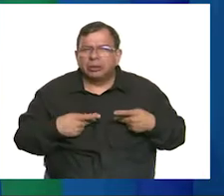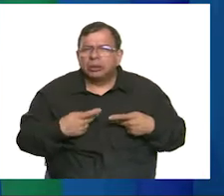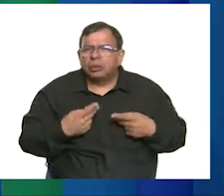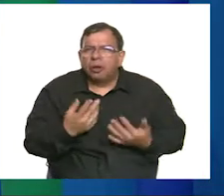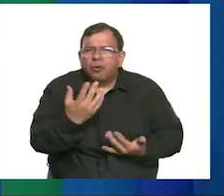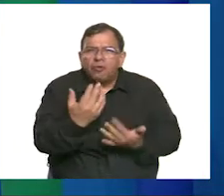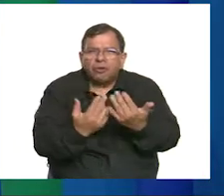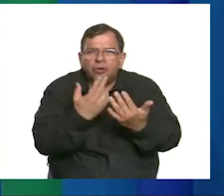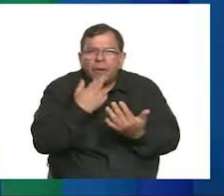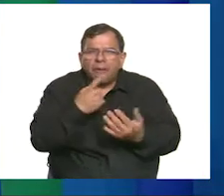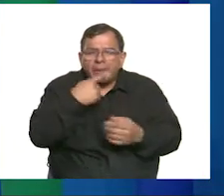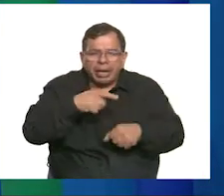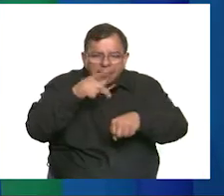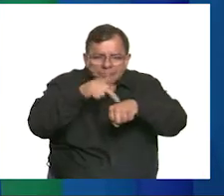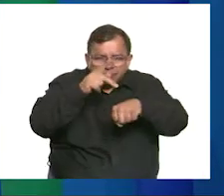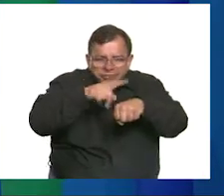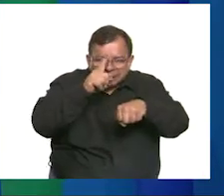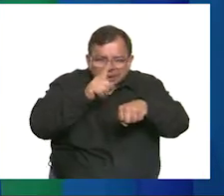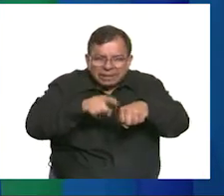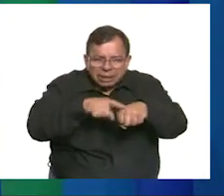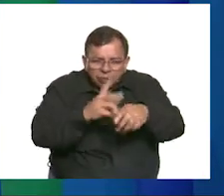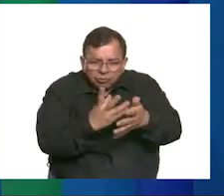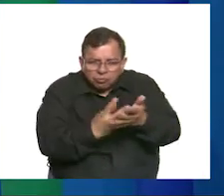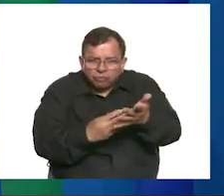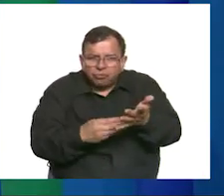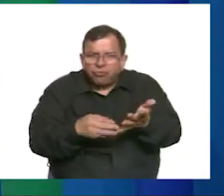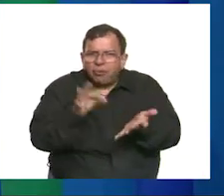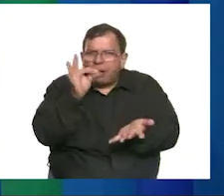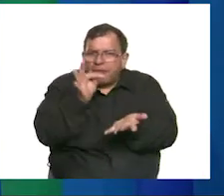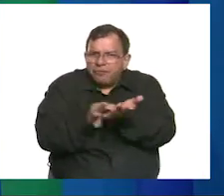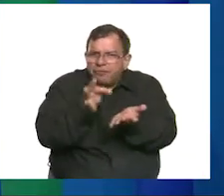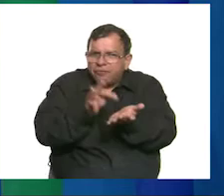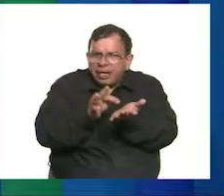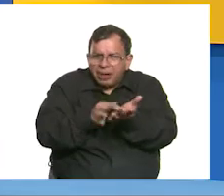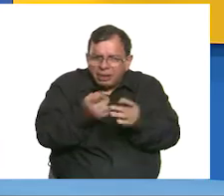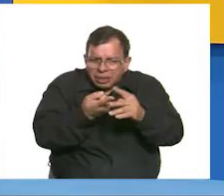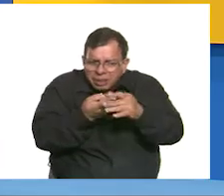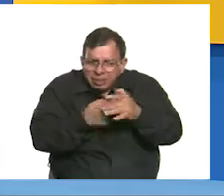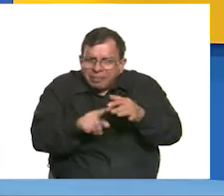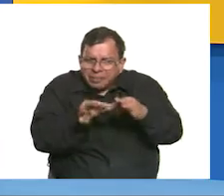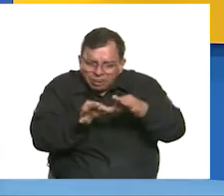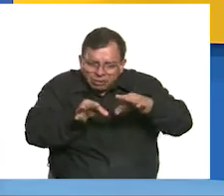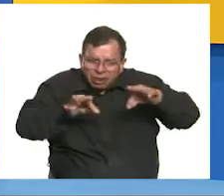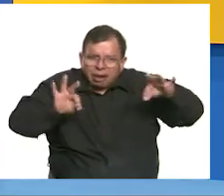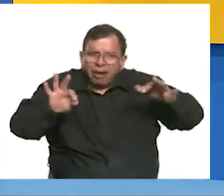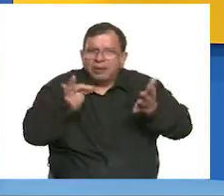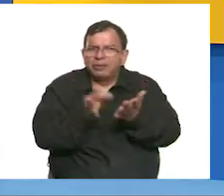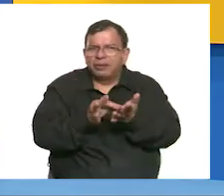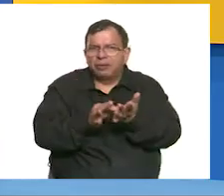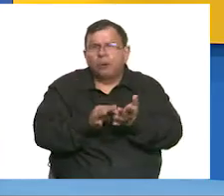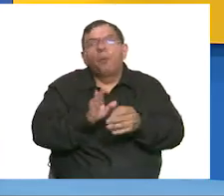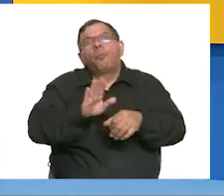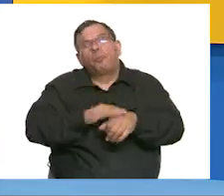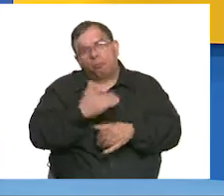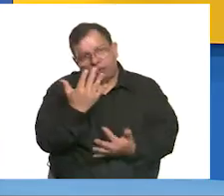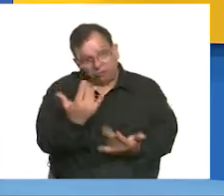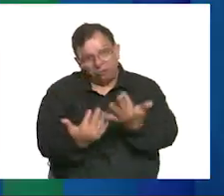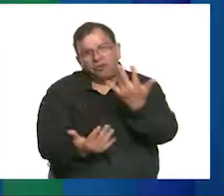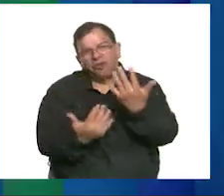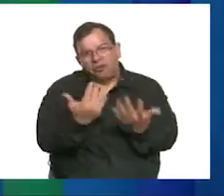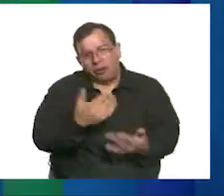extraer metales de los minerales y se crearon los utensilios de metal. Y todo eso gracias al fuego y el